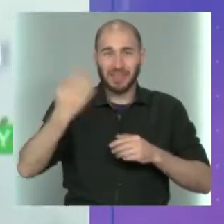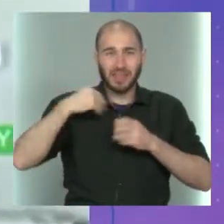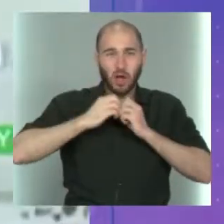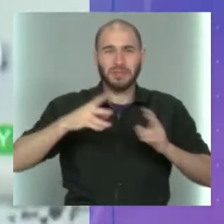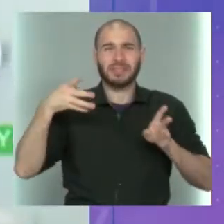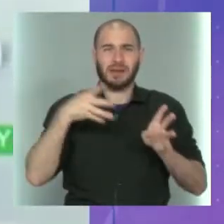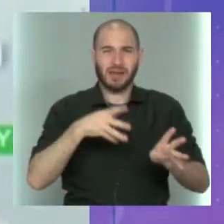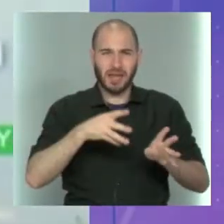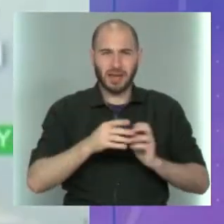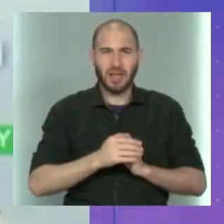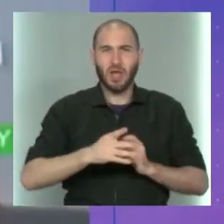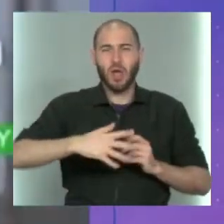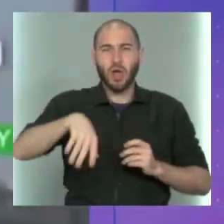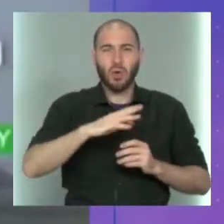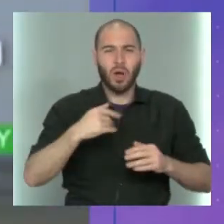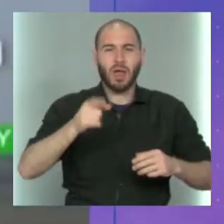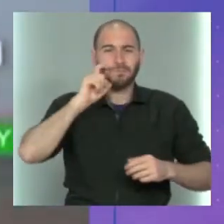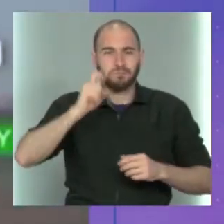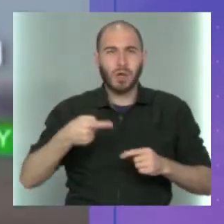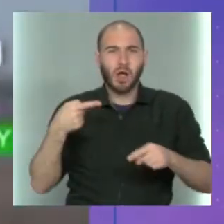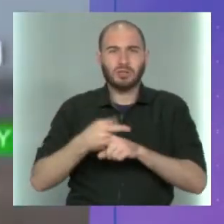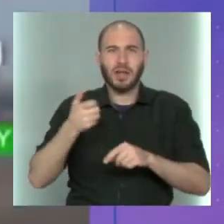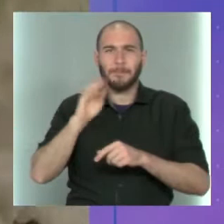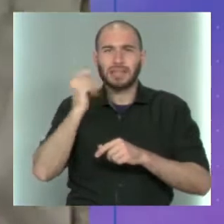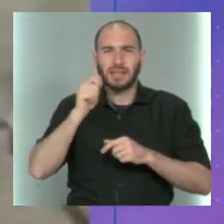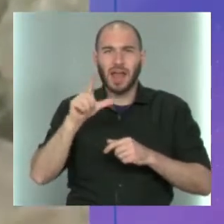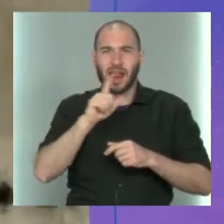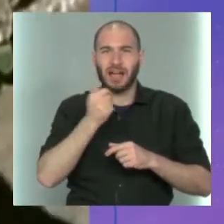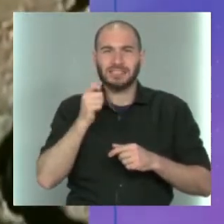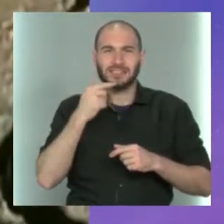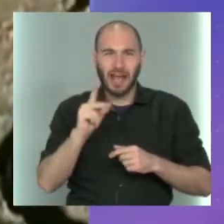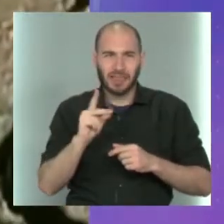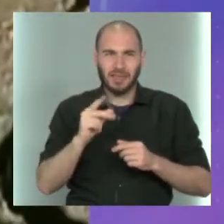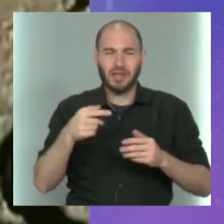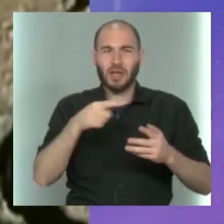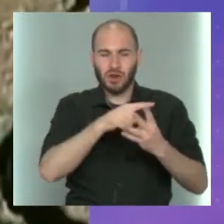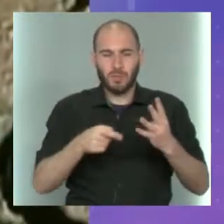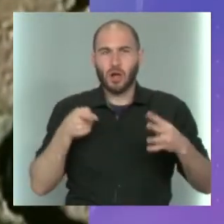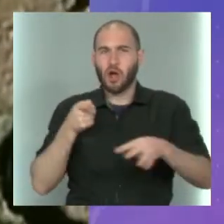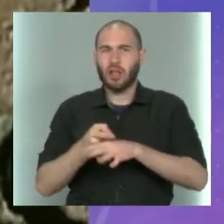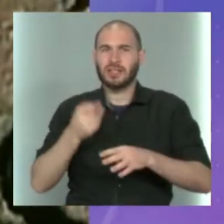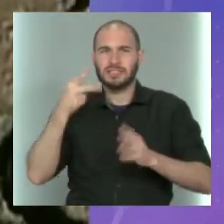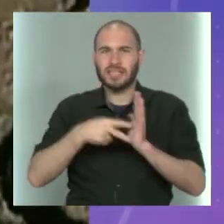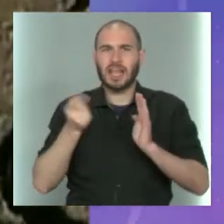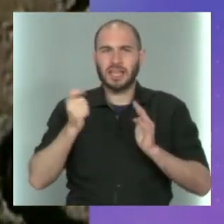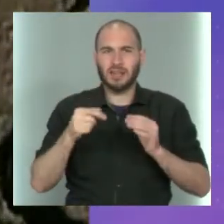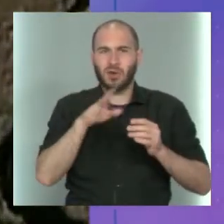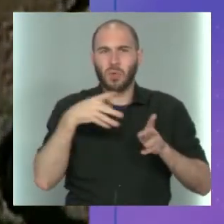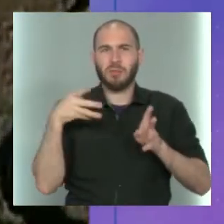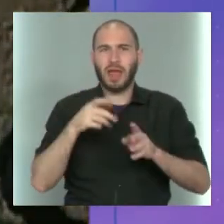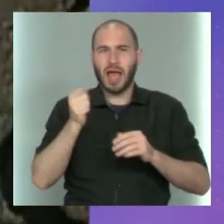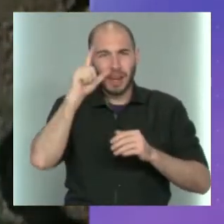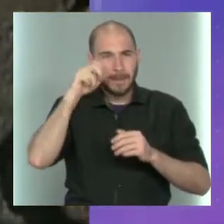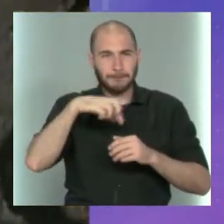de la guerra, uno de los bastiones de la rebelión contra Bashar al-Assad. Los 4 principales contrincantes de la guerra siria están en la batalla de